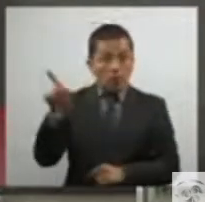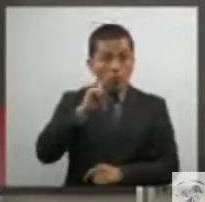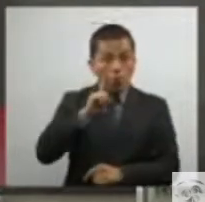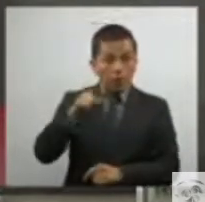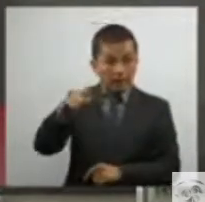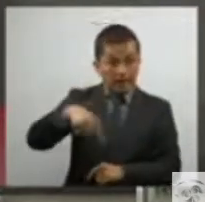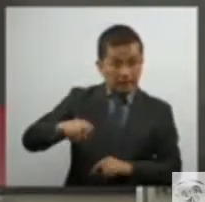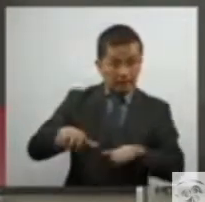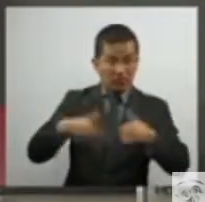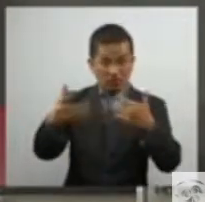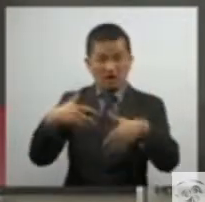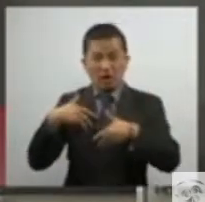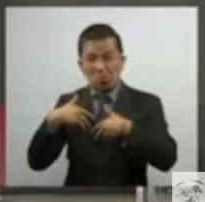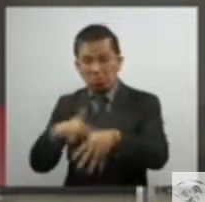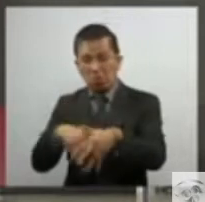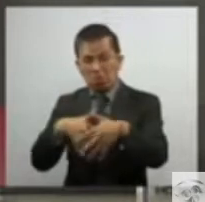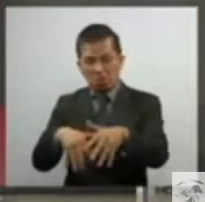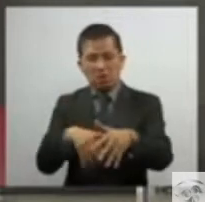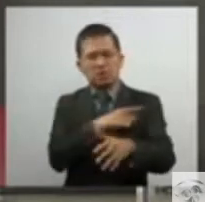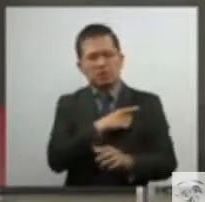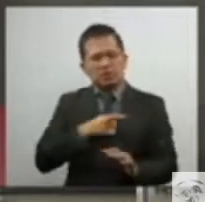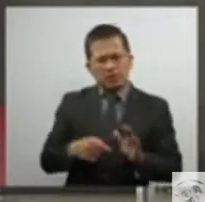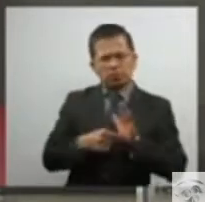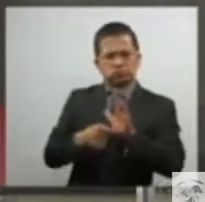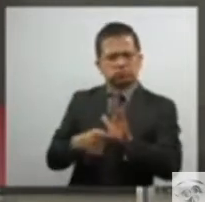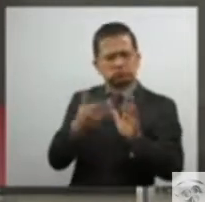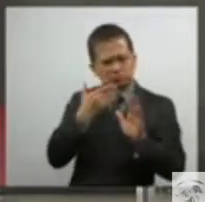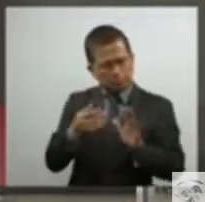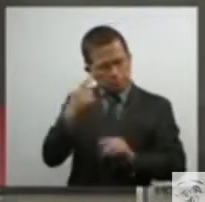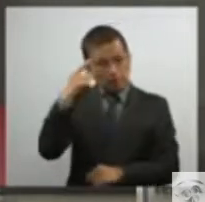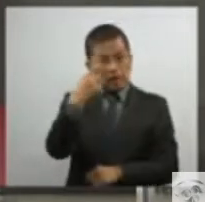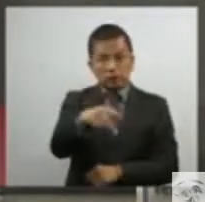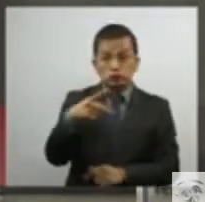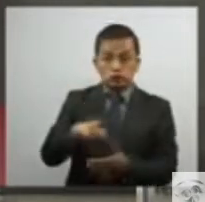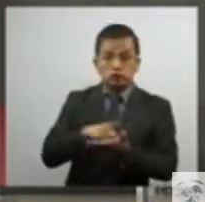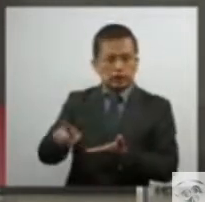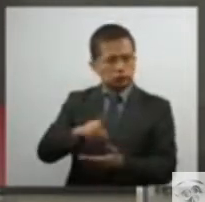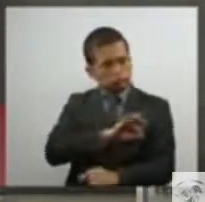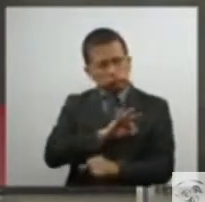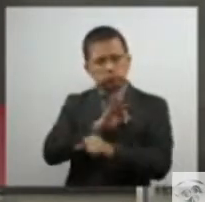entidades federativas para que sean tutelados sus derechos